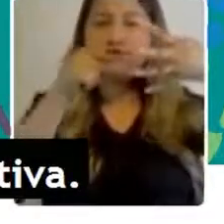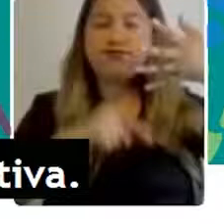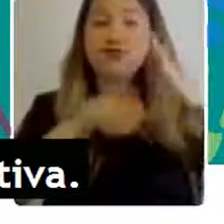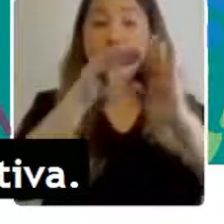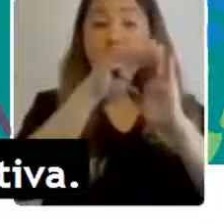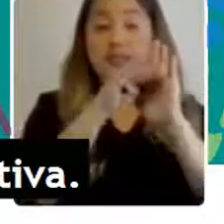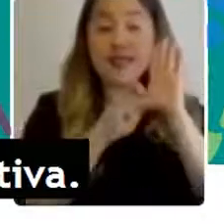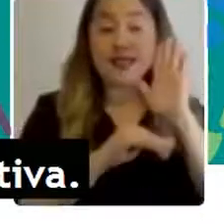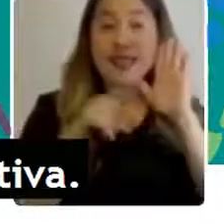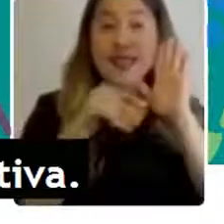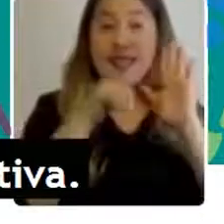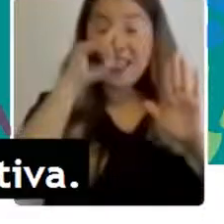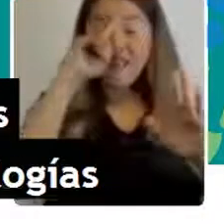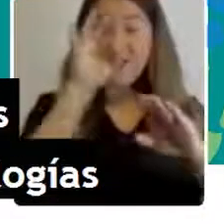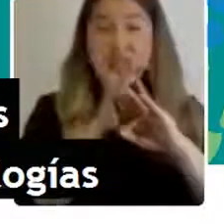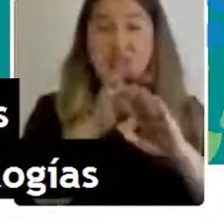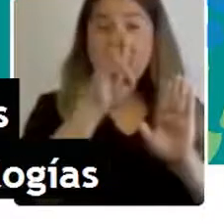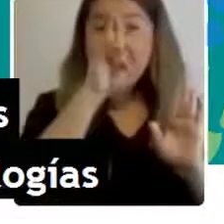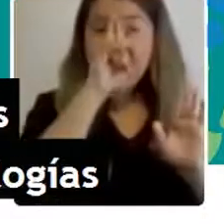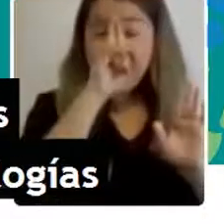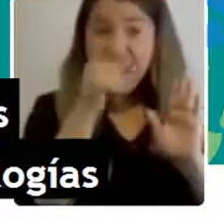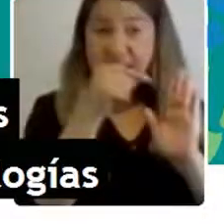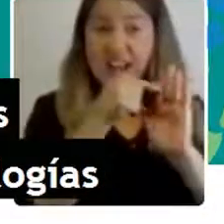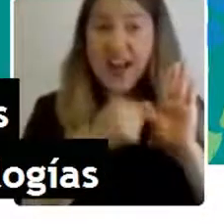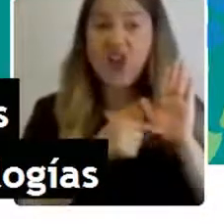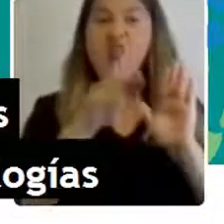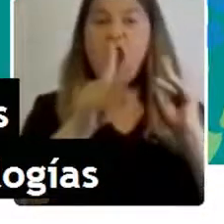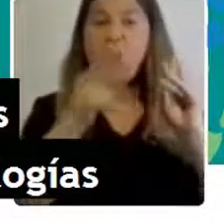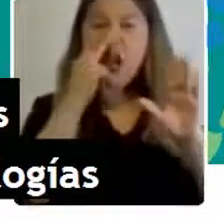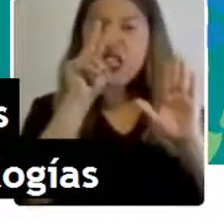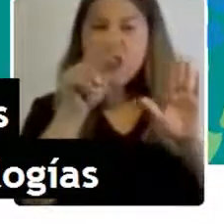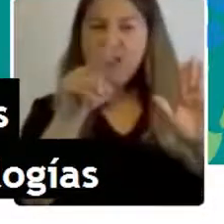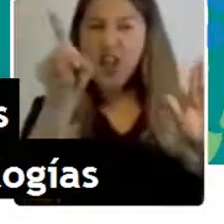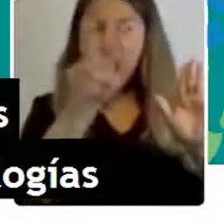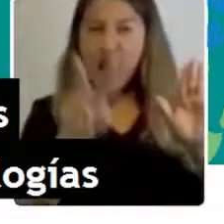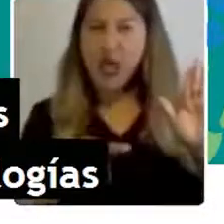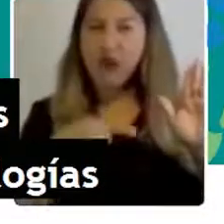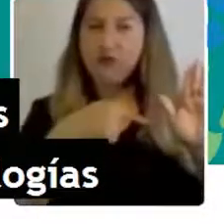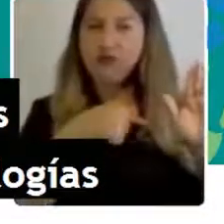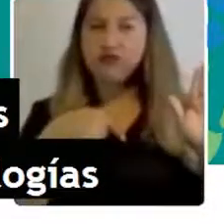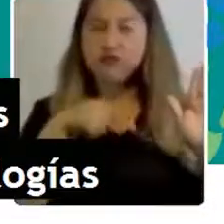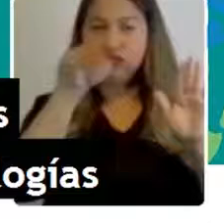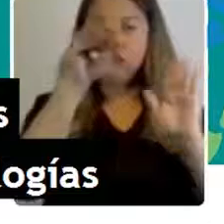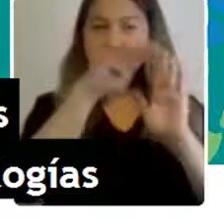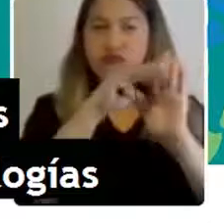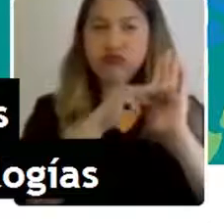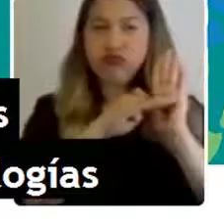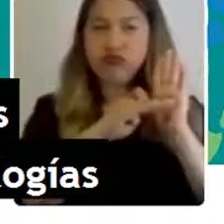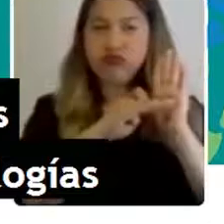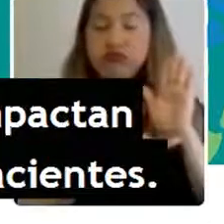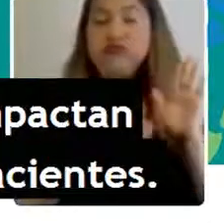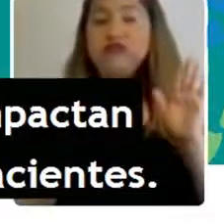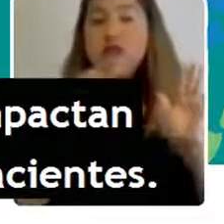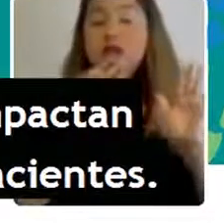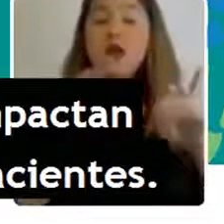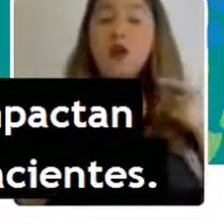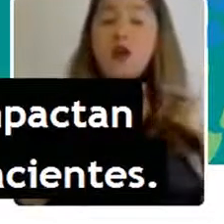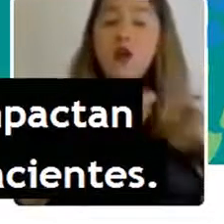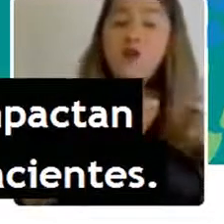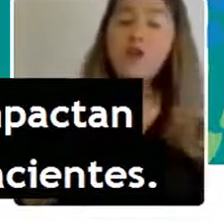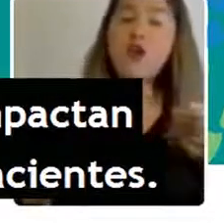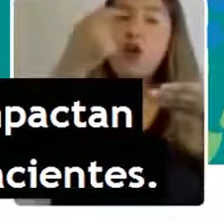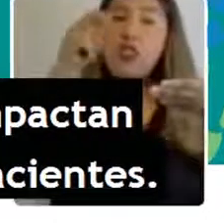otros que se ven en la diapositiva. Y cubre diagnóstico y algunos tratamientos específicos para estas patologías, en